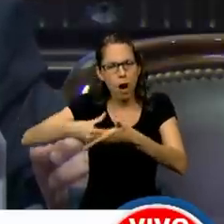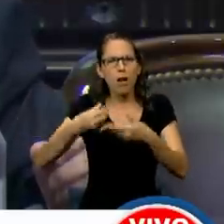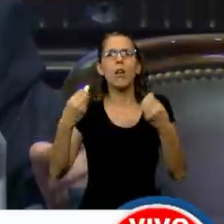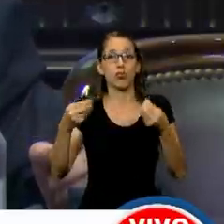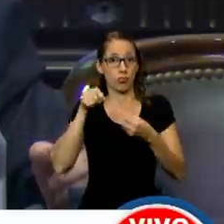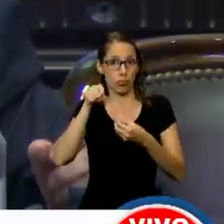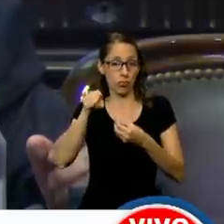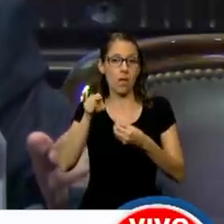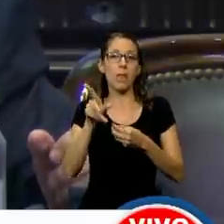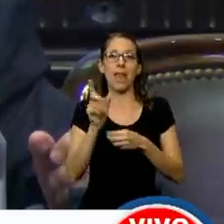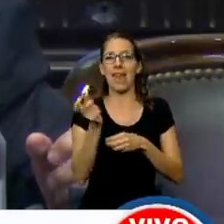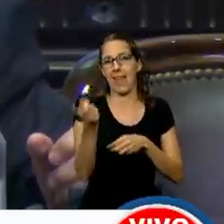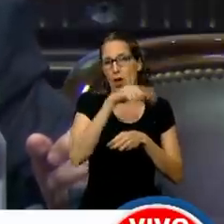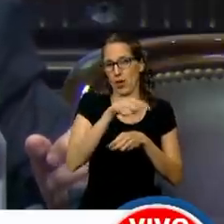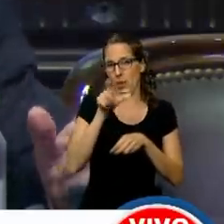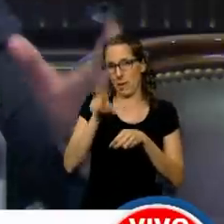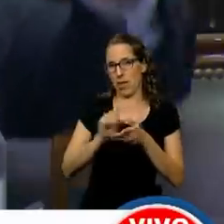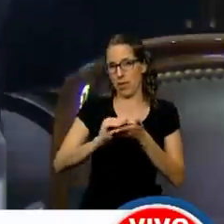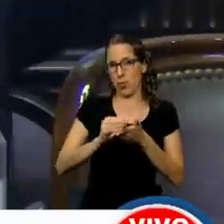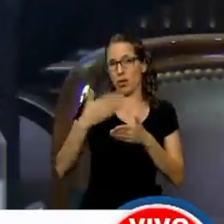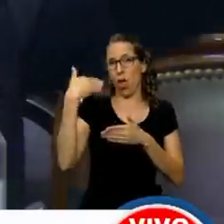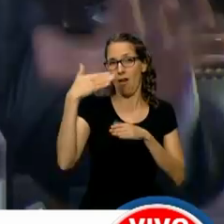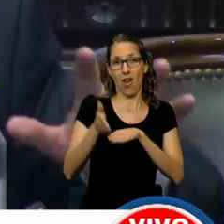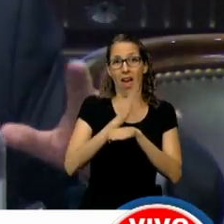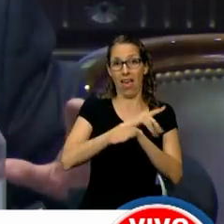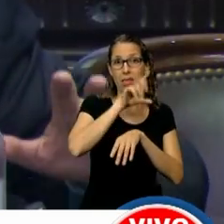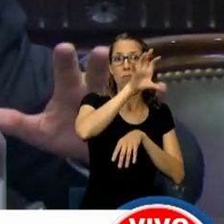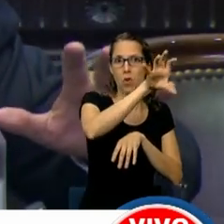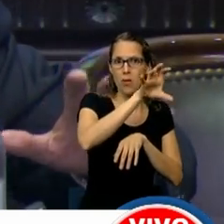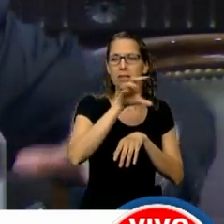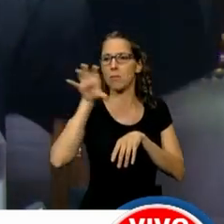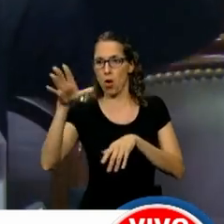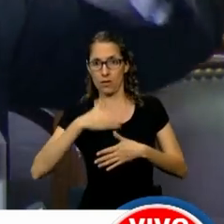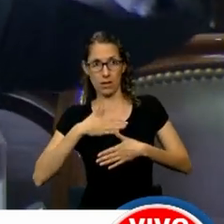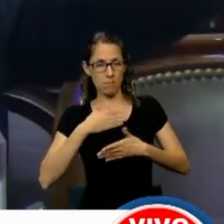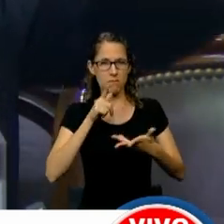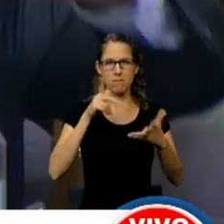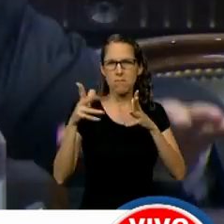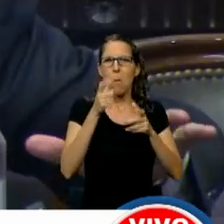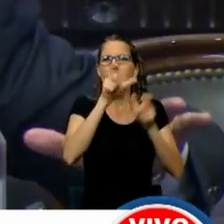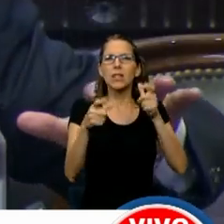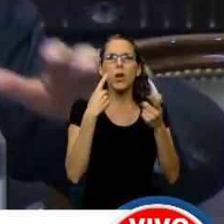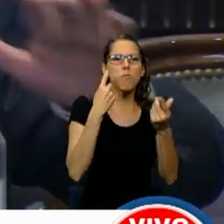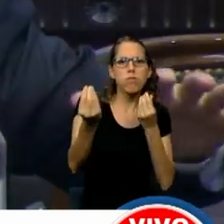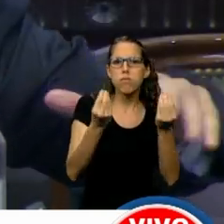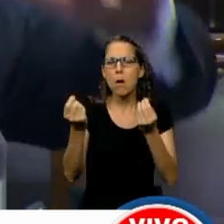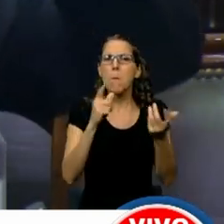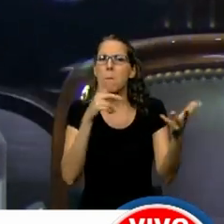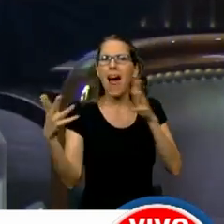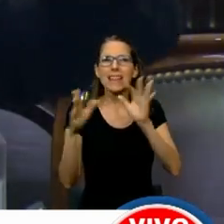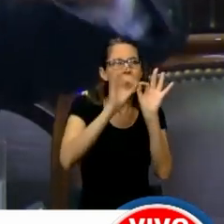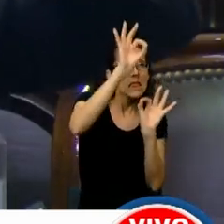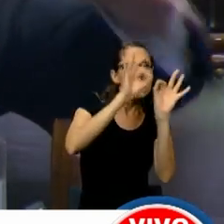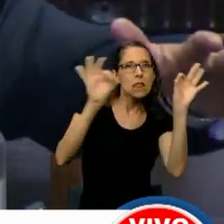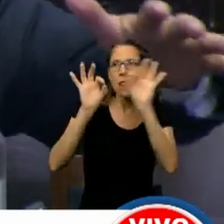a la provincia del diputado que me precedió a la palabra que es una provincia de la misma cantidad de habitantes la mía en la misma superficie que la mía el